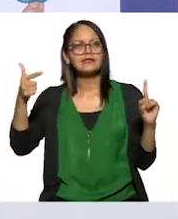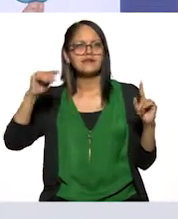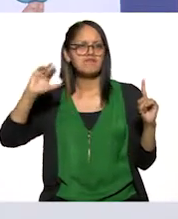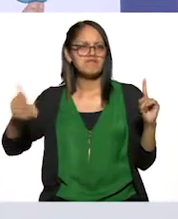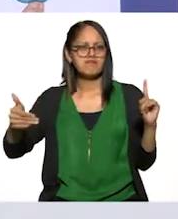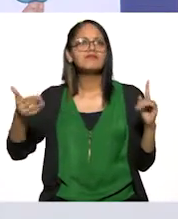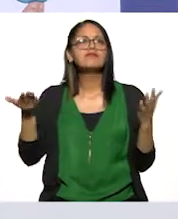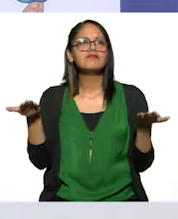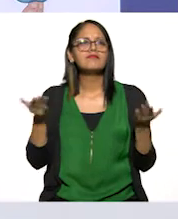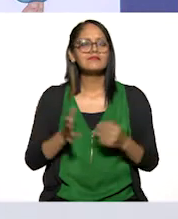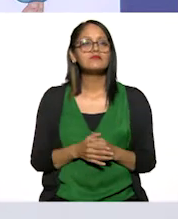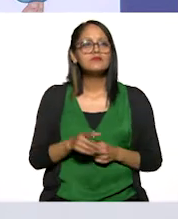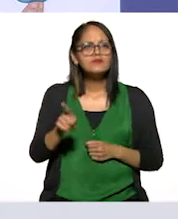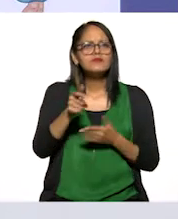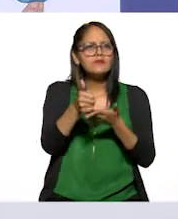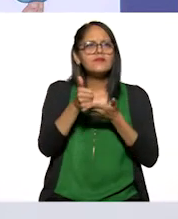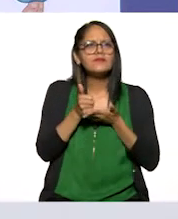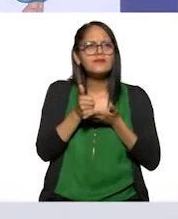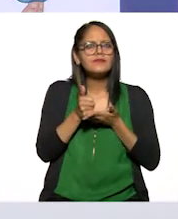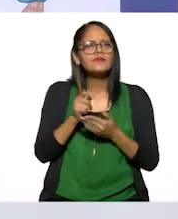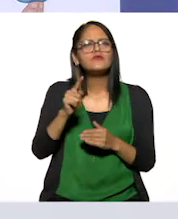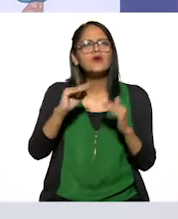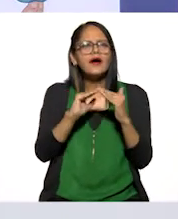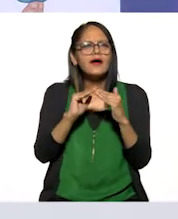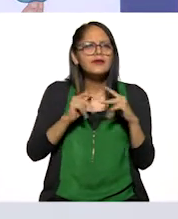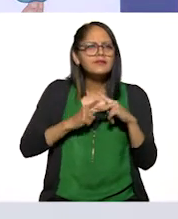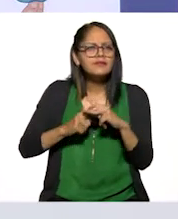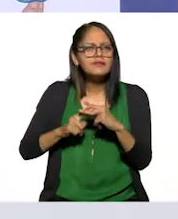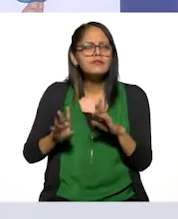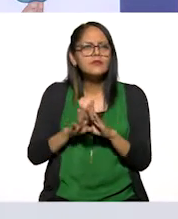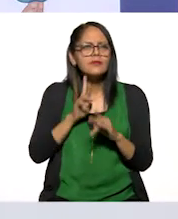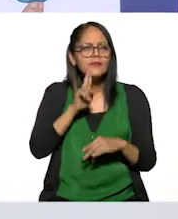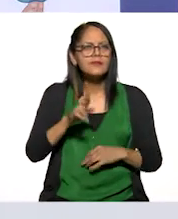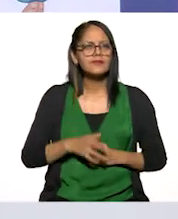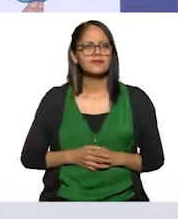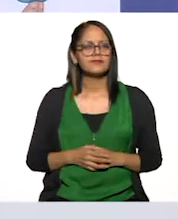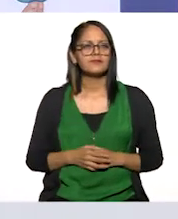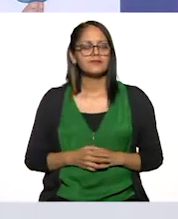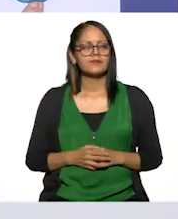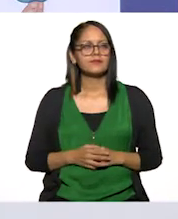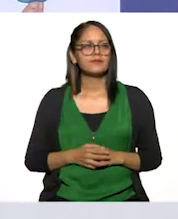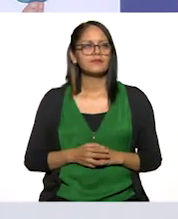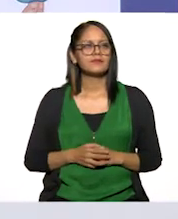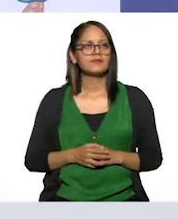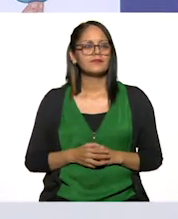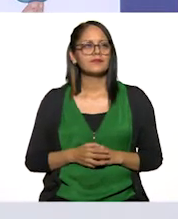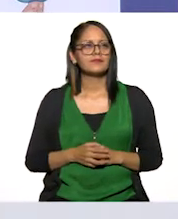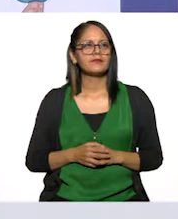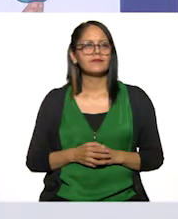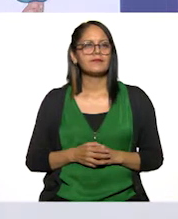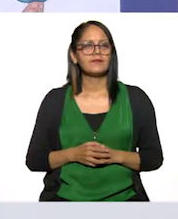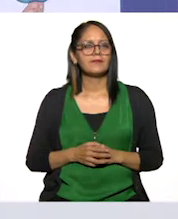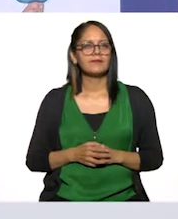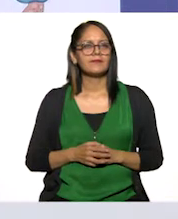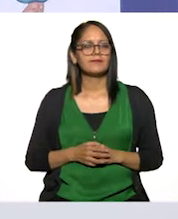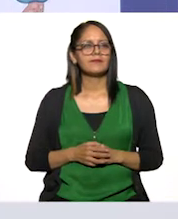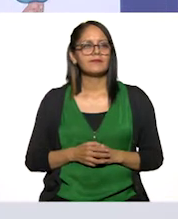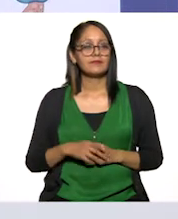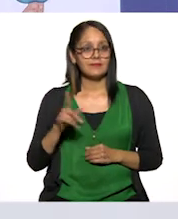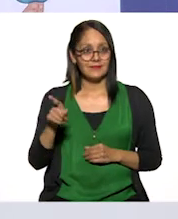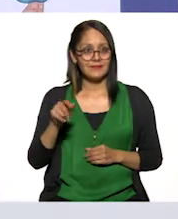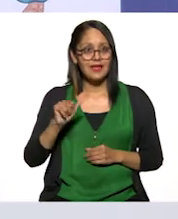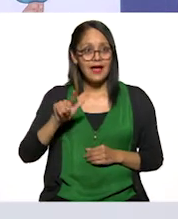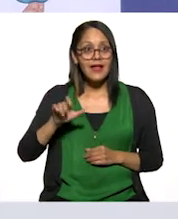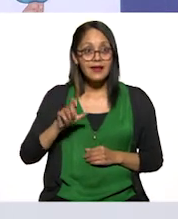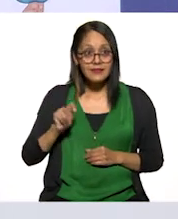que terminan? A ver, ayúdenme en casa a resolver y a contestar esta pregunta. Tic-tac, tic-tac, tic-tac, tic-tac, tic-tac. Ya, Alejandra,